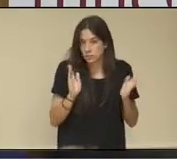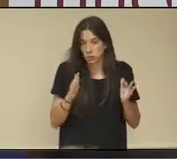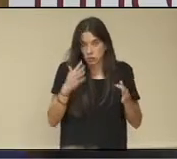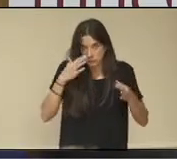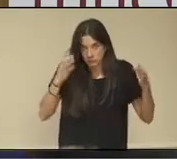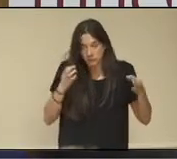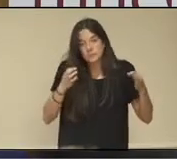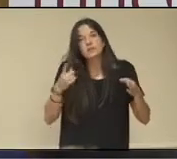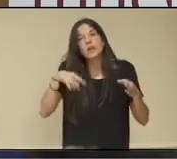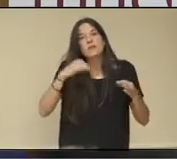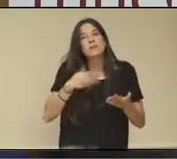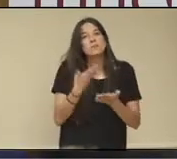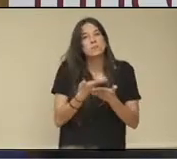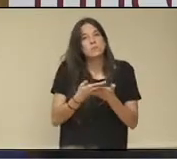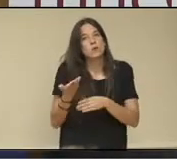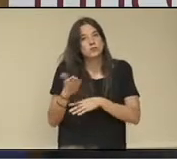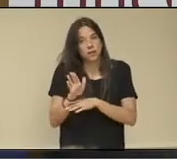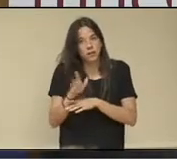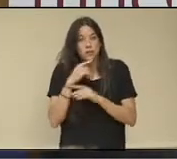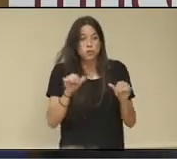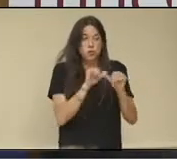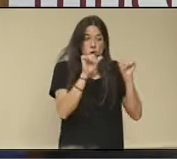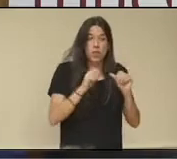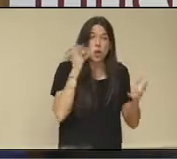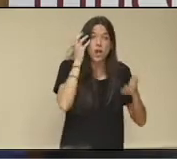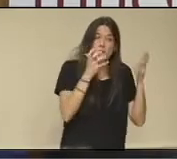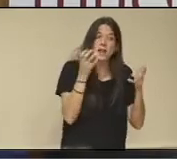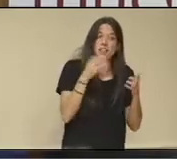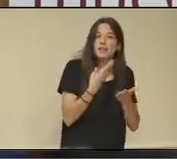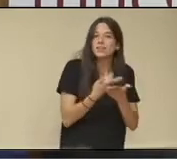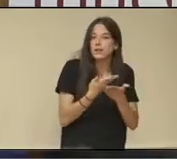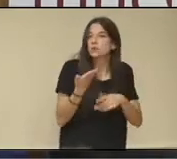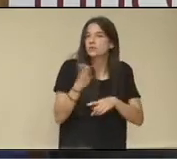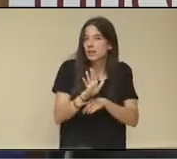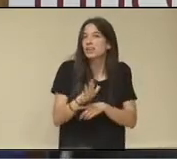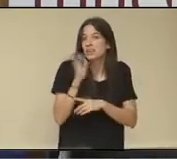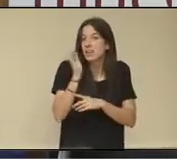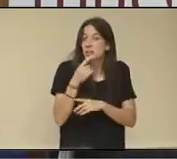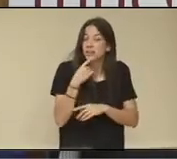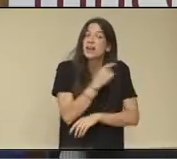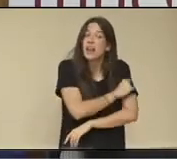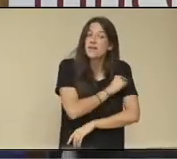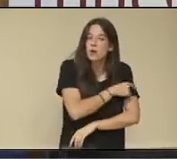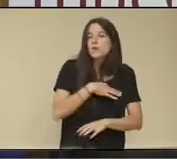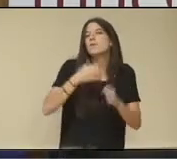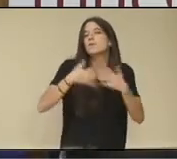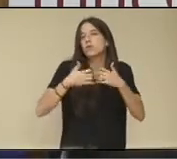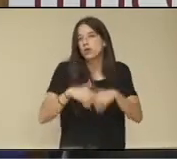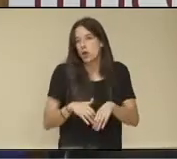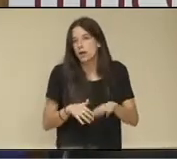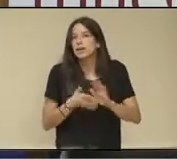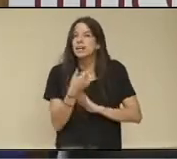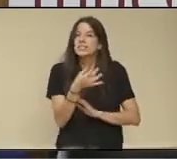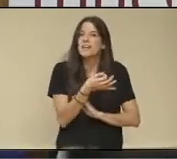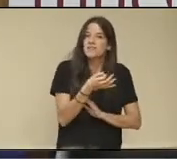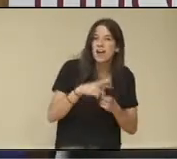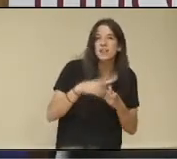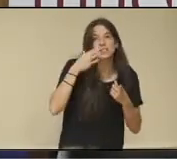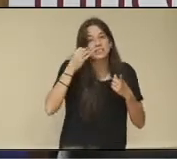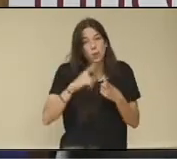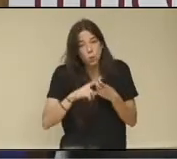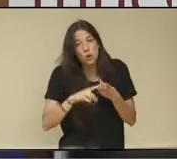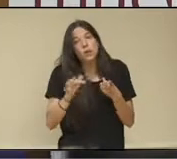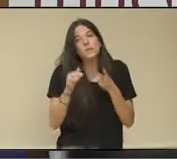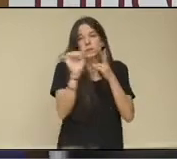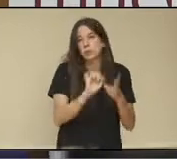en un modelo animal que este candidato a vacuna es lo que esperamos de él, es decir, es eficaz, es seguro y además